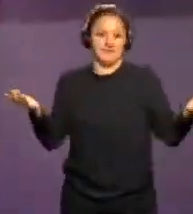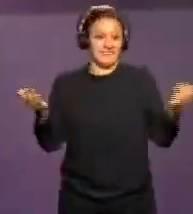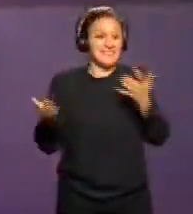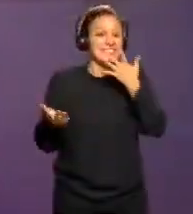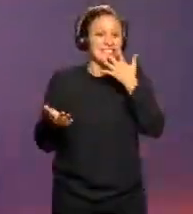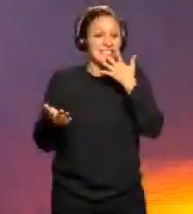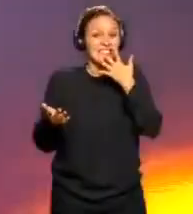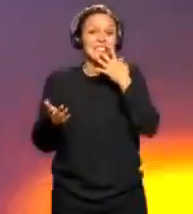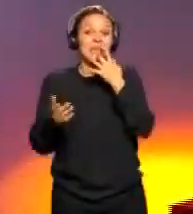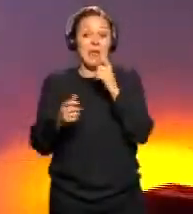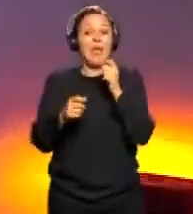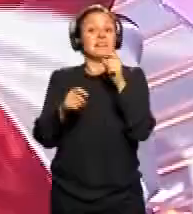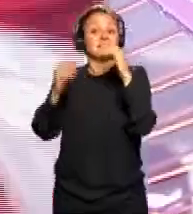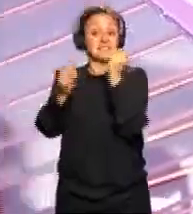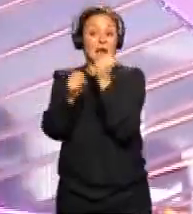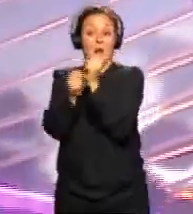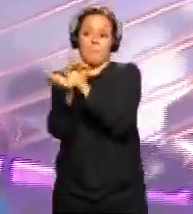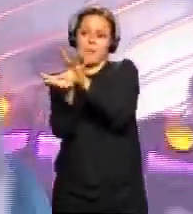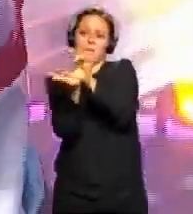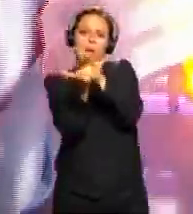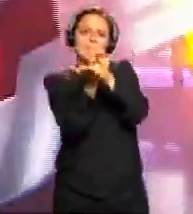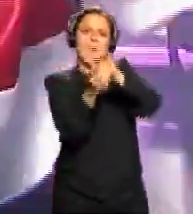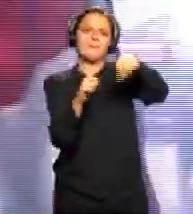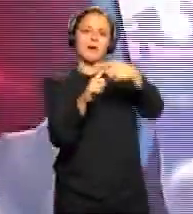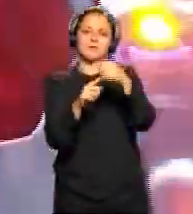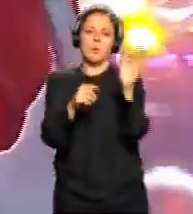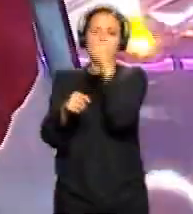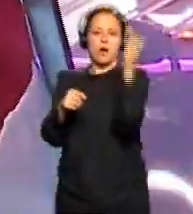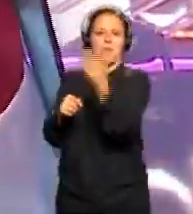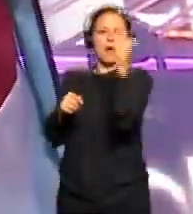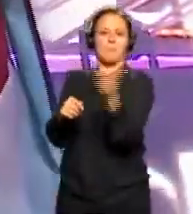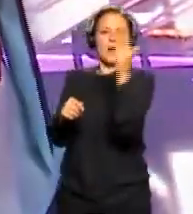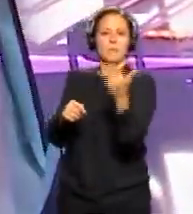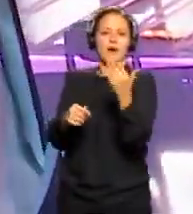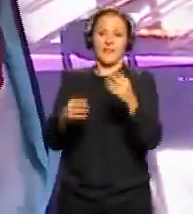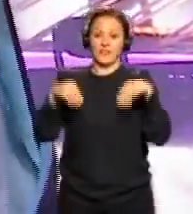¿Quién despide en el trabajo y ve la gloria con las puertas giratorias?